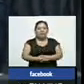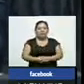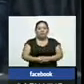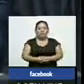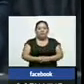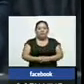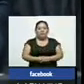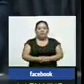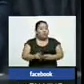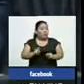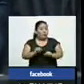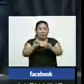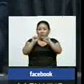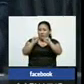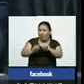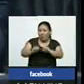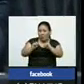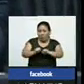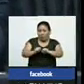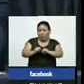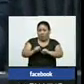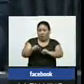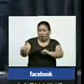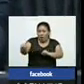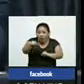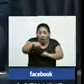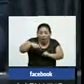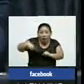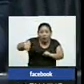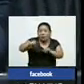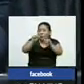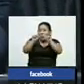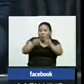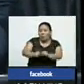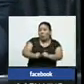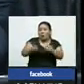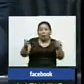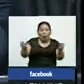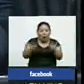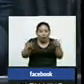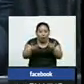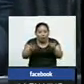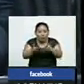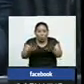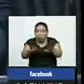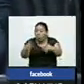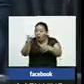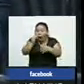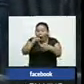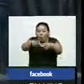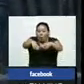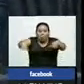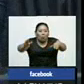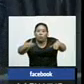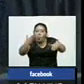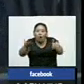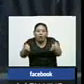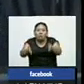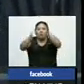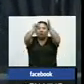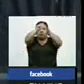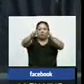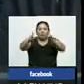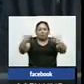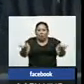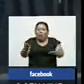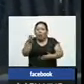No es posible que nuestra tina de hidromasaje no puedan ser utilizada porque no hay agua. Miren